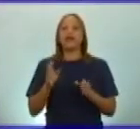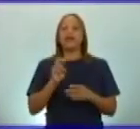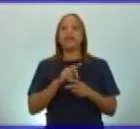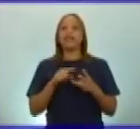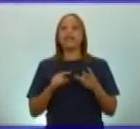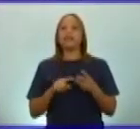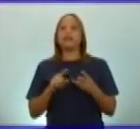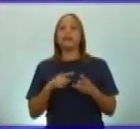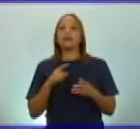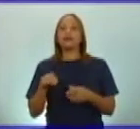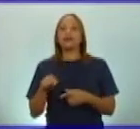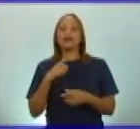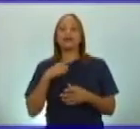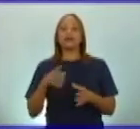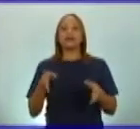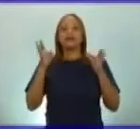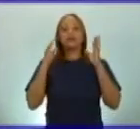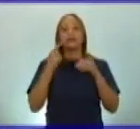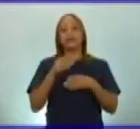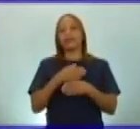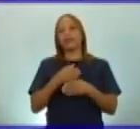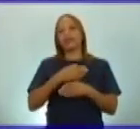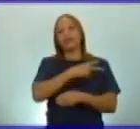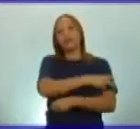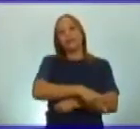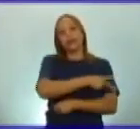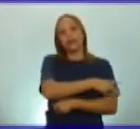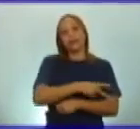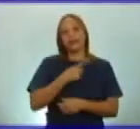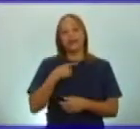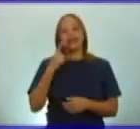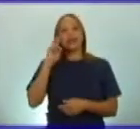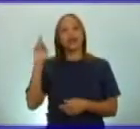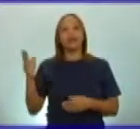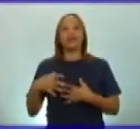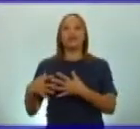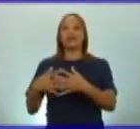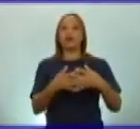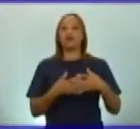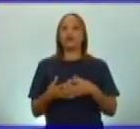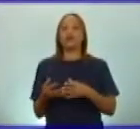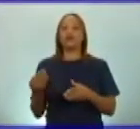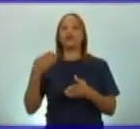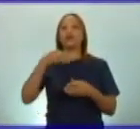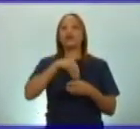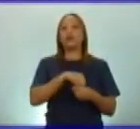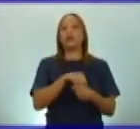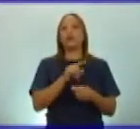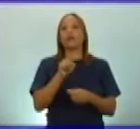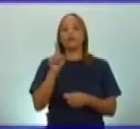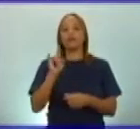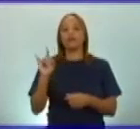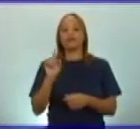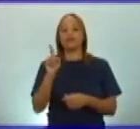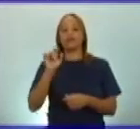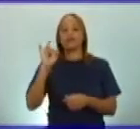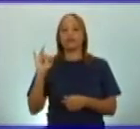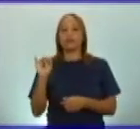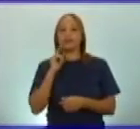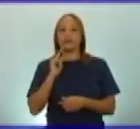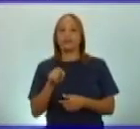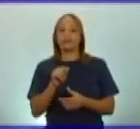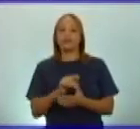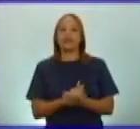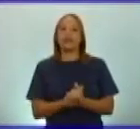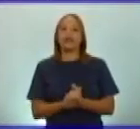Reino Unido, Francia, Rusia, etc. Recuerden que Estados Unidos se incorpora en 1917, que vamos a ver más adelante también por qué.